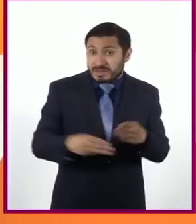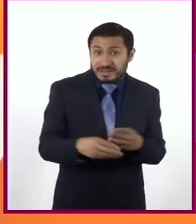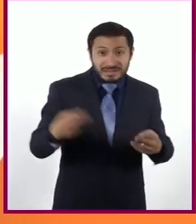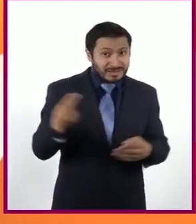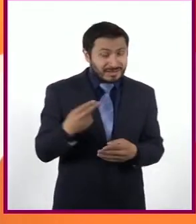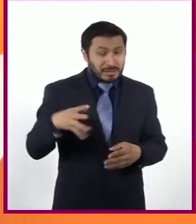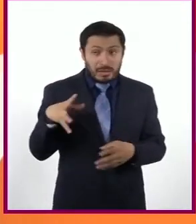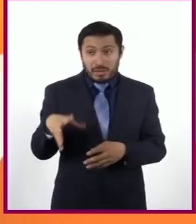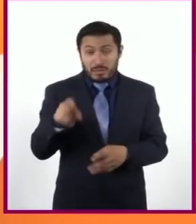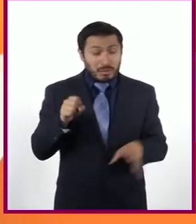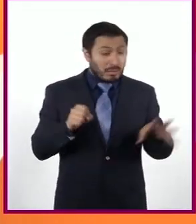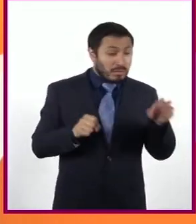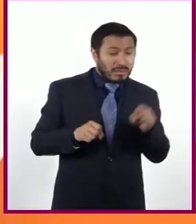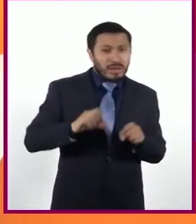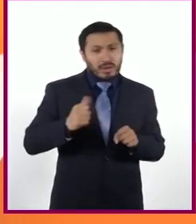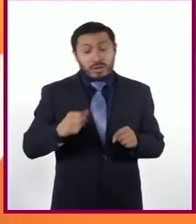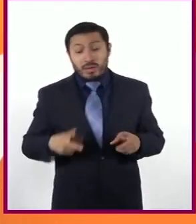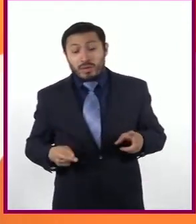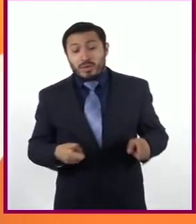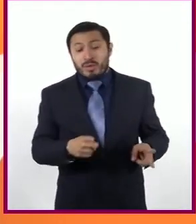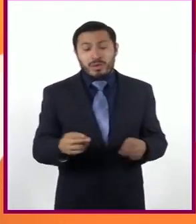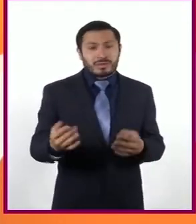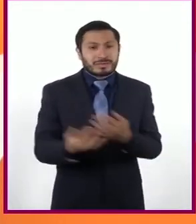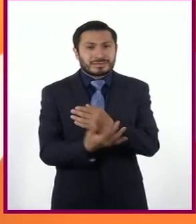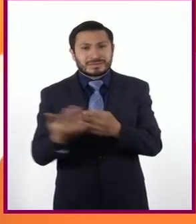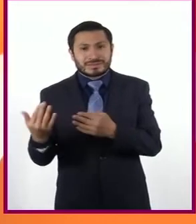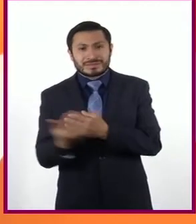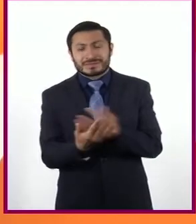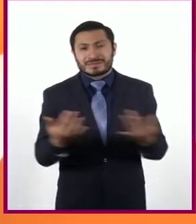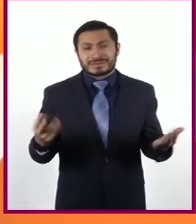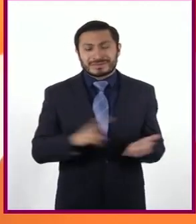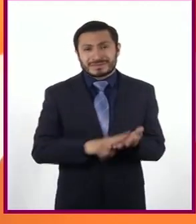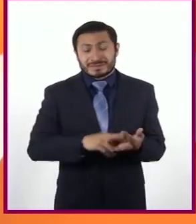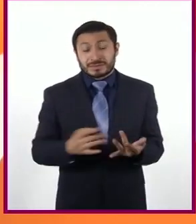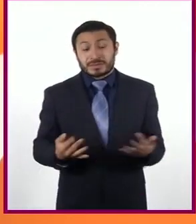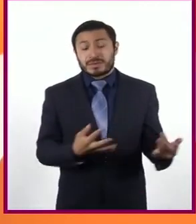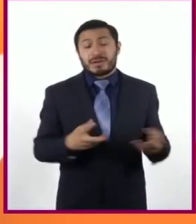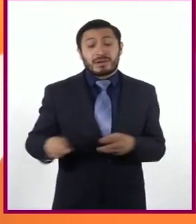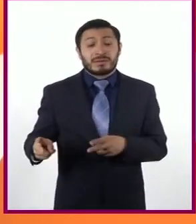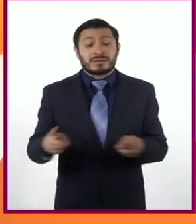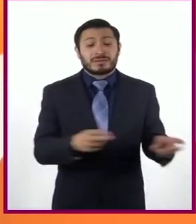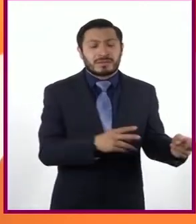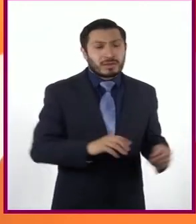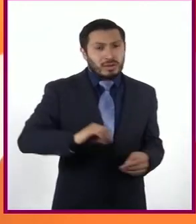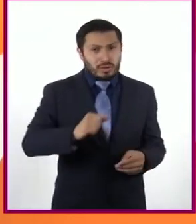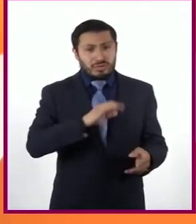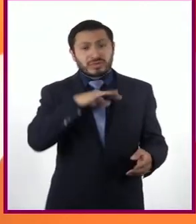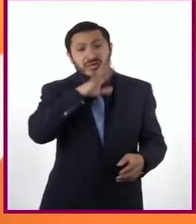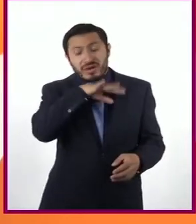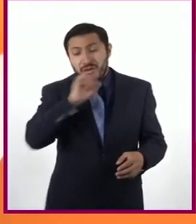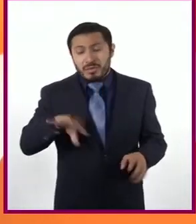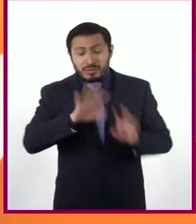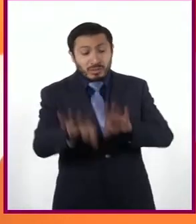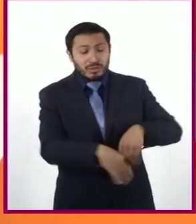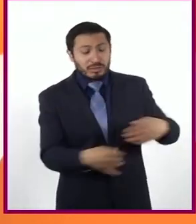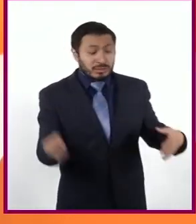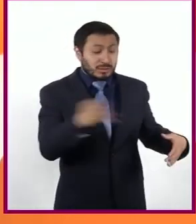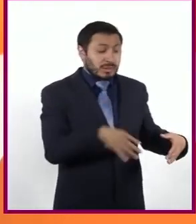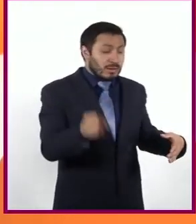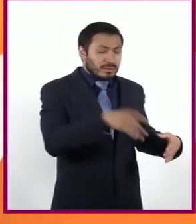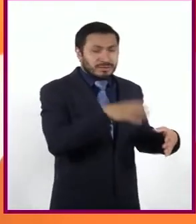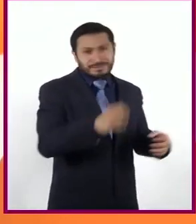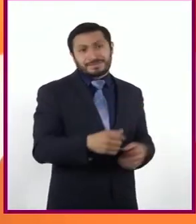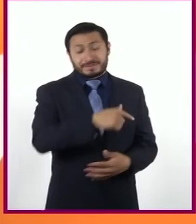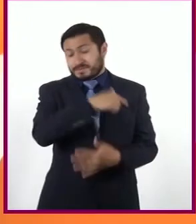otros cortaron el pasto y guardaron la basura en bolsas, entre otras actividades. Se atendió una necesidad